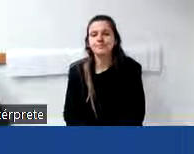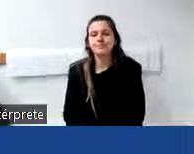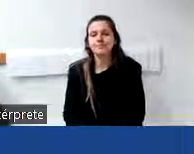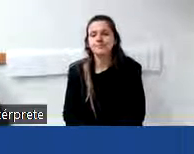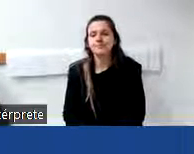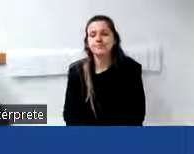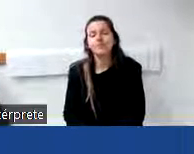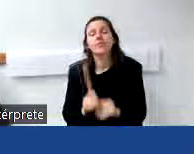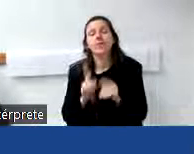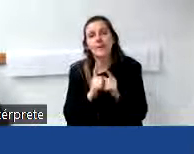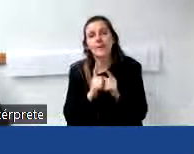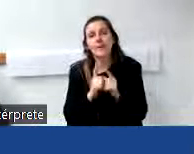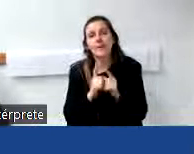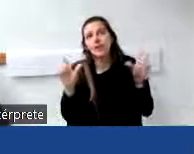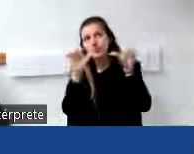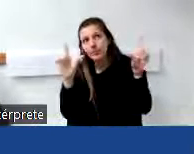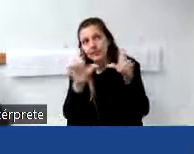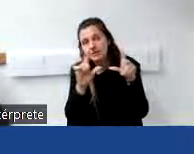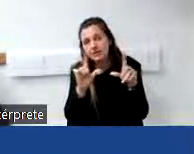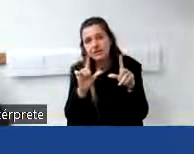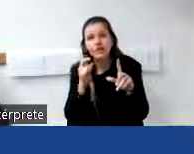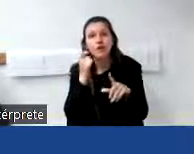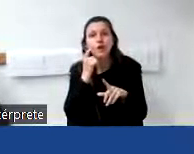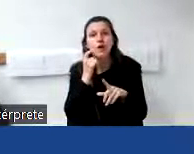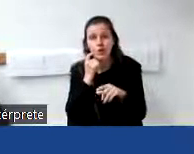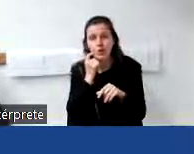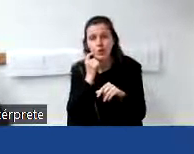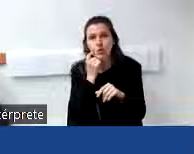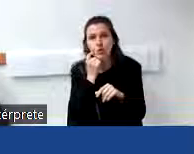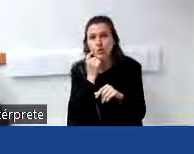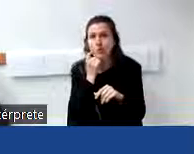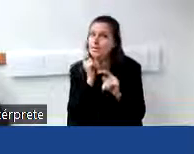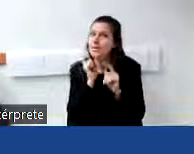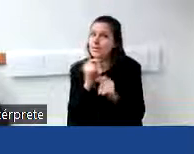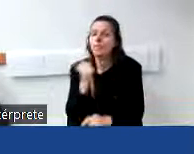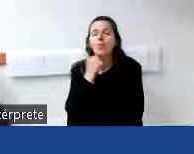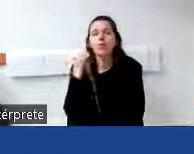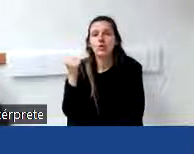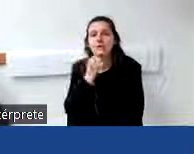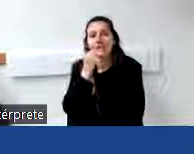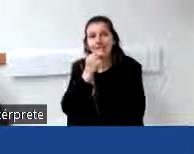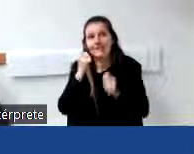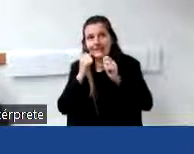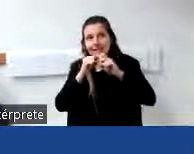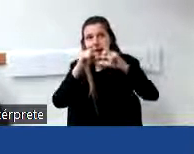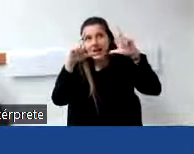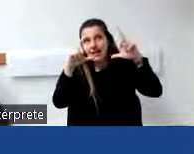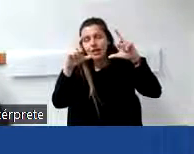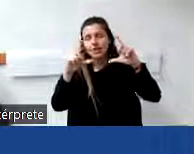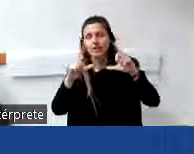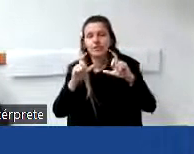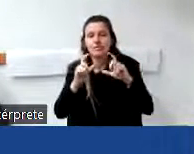Si se utilizan pantallas para números de consulta que sean del tamaño recomendado por la norma UNIP, que eso tiene que ver con lo que decía Estefanía